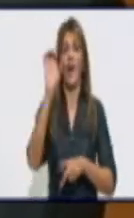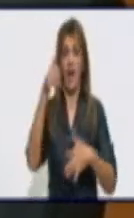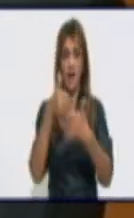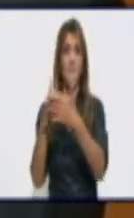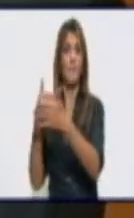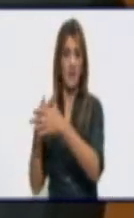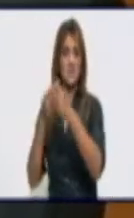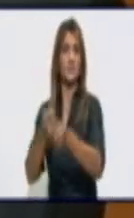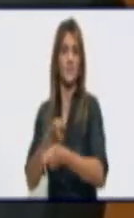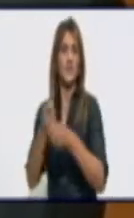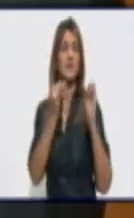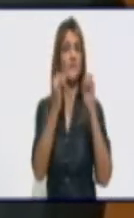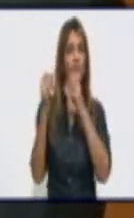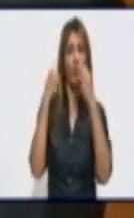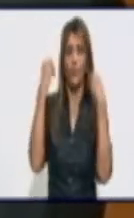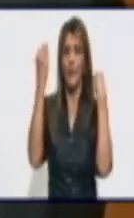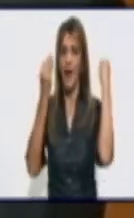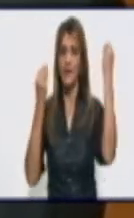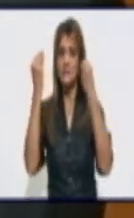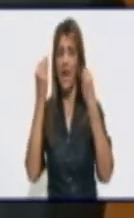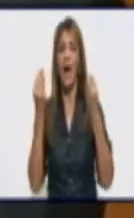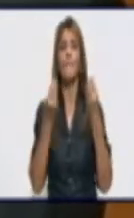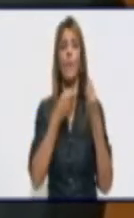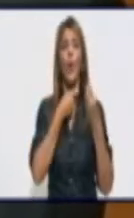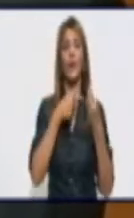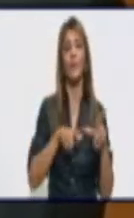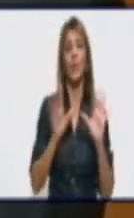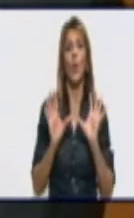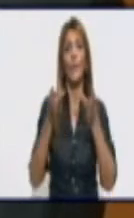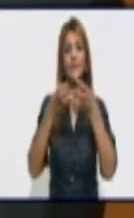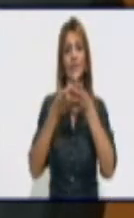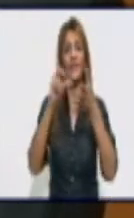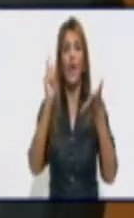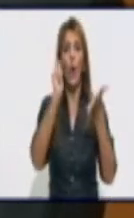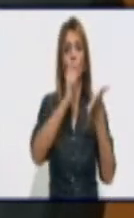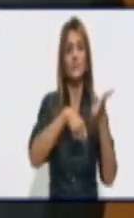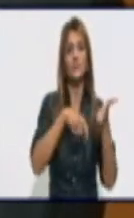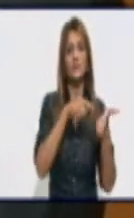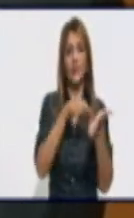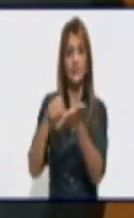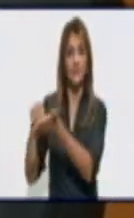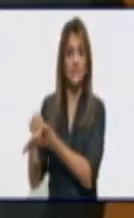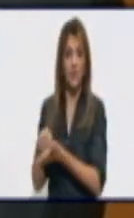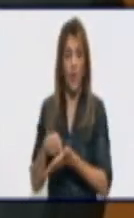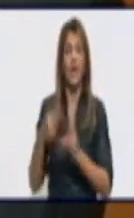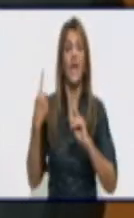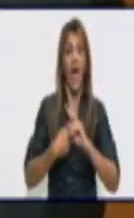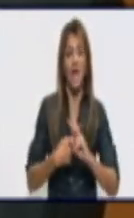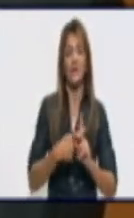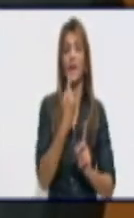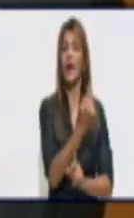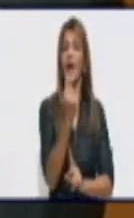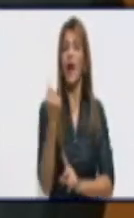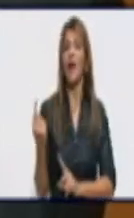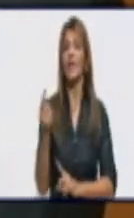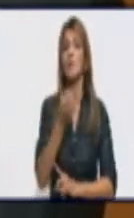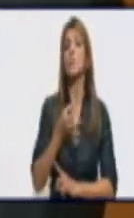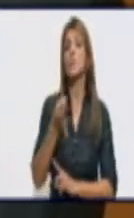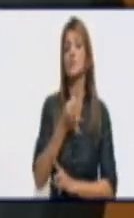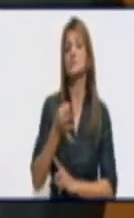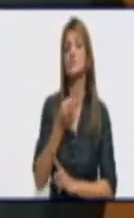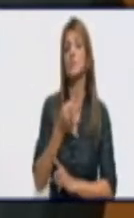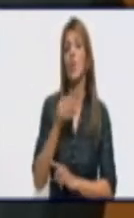Por ejemplo, el Comité de Contratación y Precio, que funciona hoy en cada municipio, en la provincia, en el país, es una